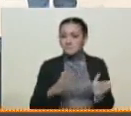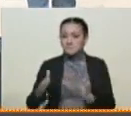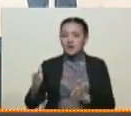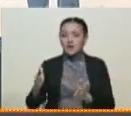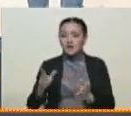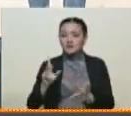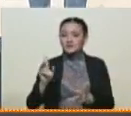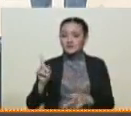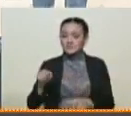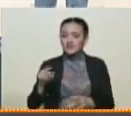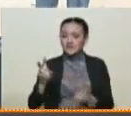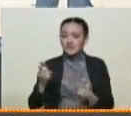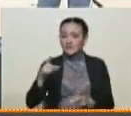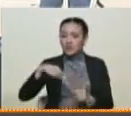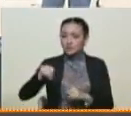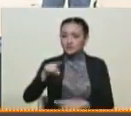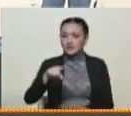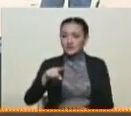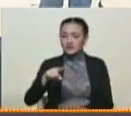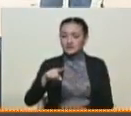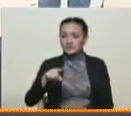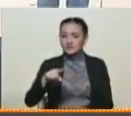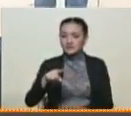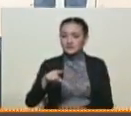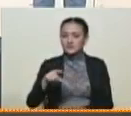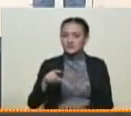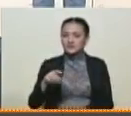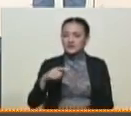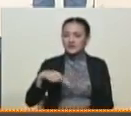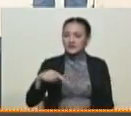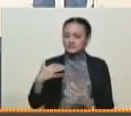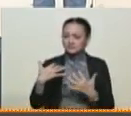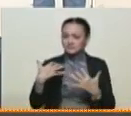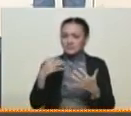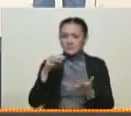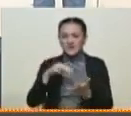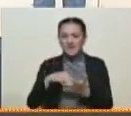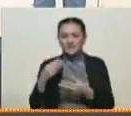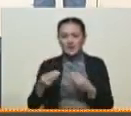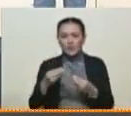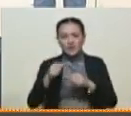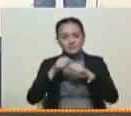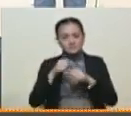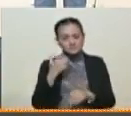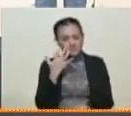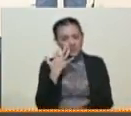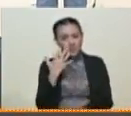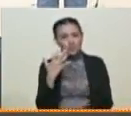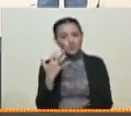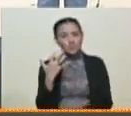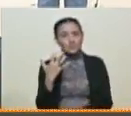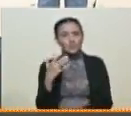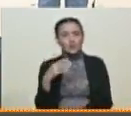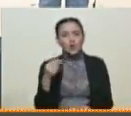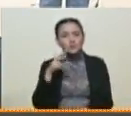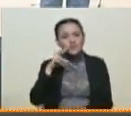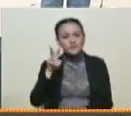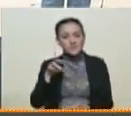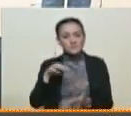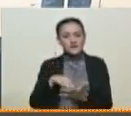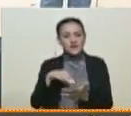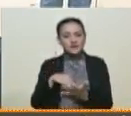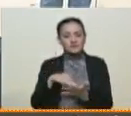mucho que ver con ustedes, tiene que ver con el enfoque de la ciudad. ¿Cuál ha sido el enfoque que se le ha dado a la